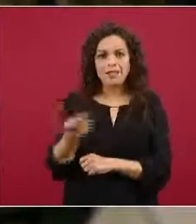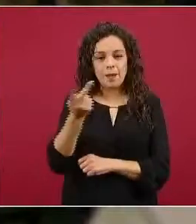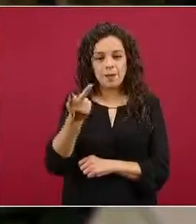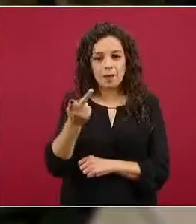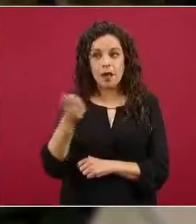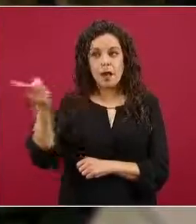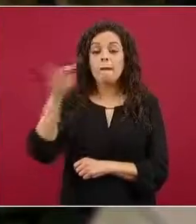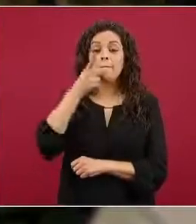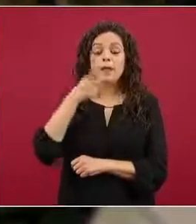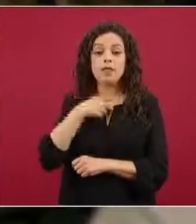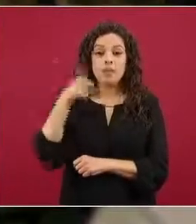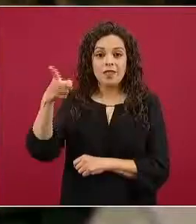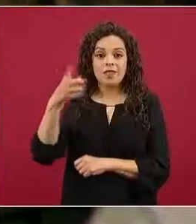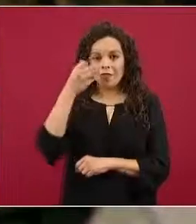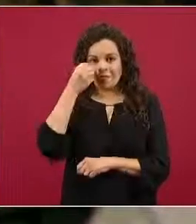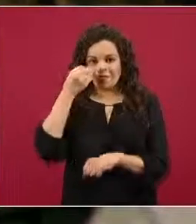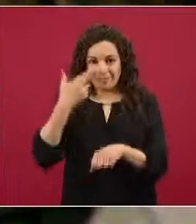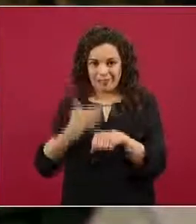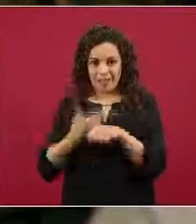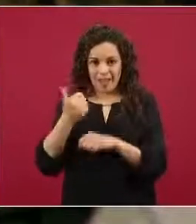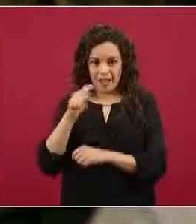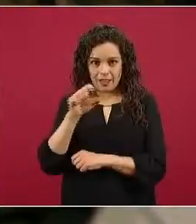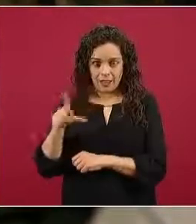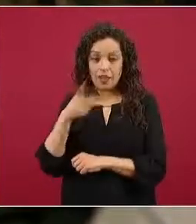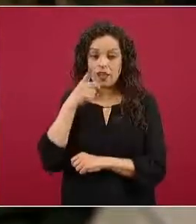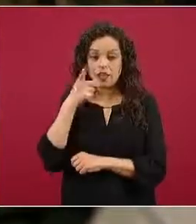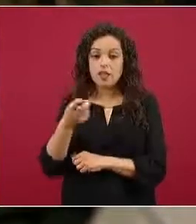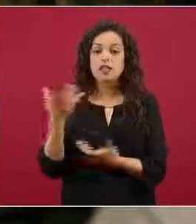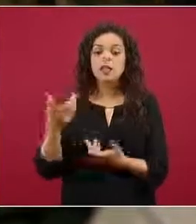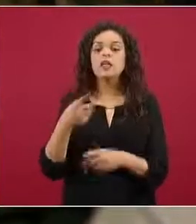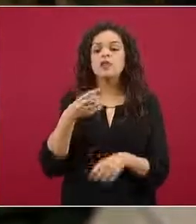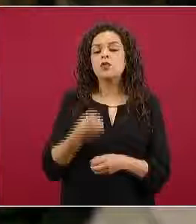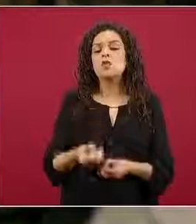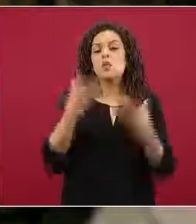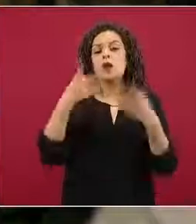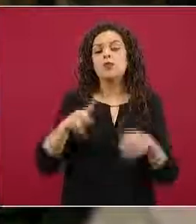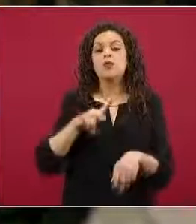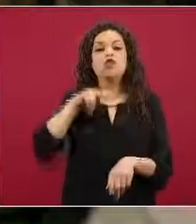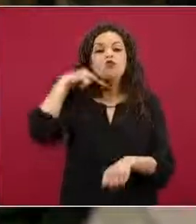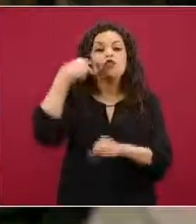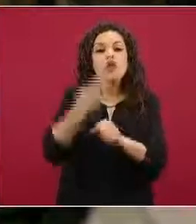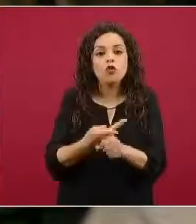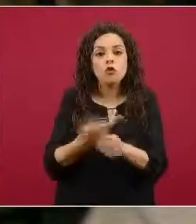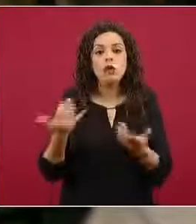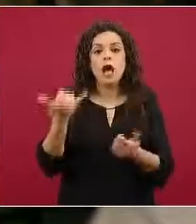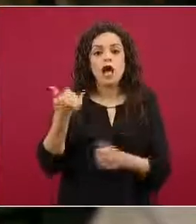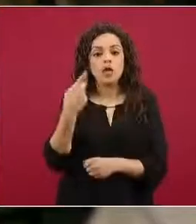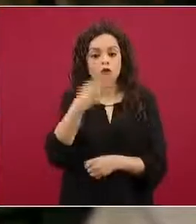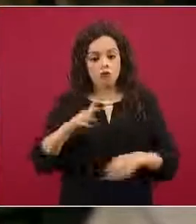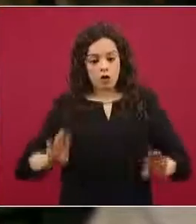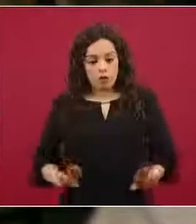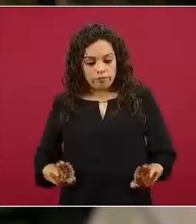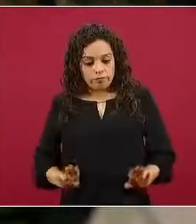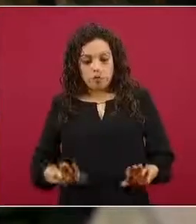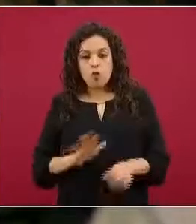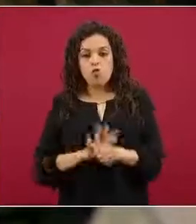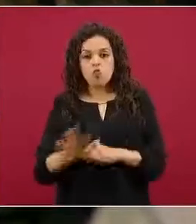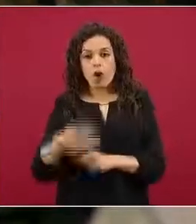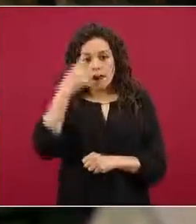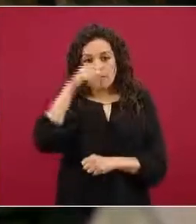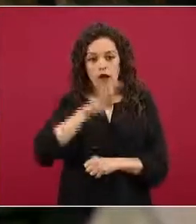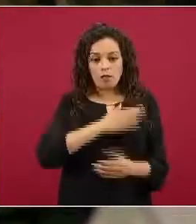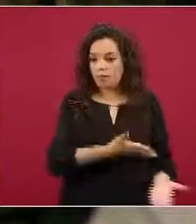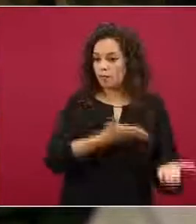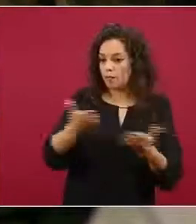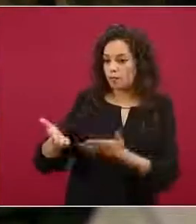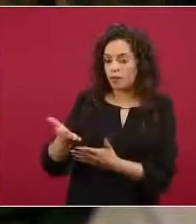algunos datos de cómo va esta aplicación, de cuántos son los voluntarios y cuál es el perfil de estos. Quisiera preguntarle en este tenor si tiene alguna información que nos pueda